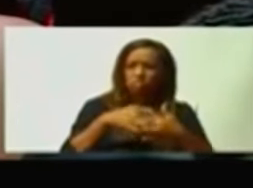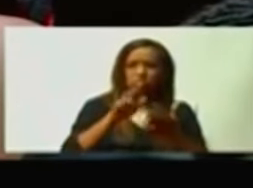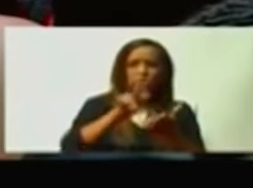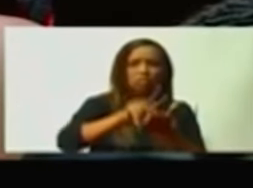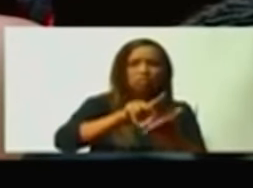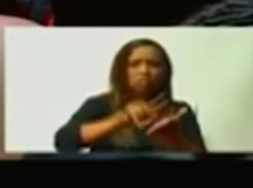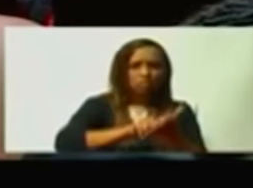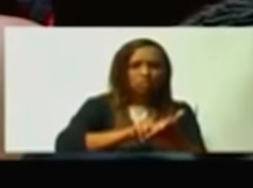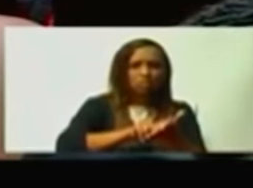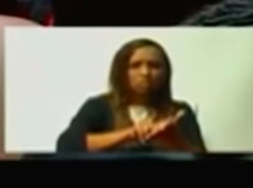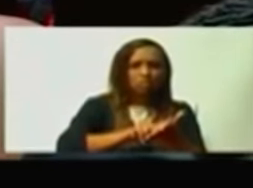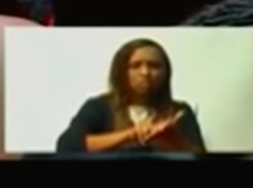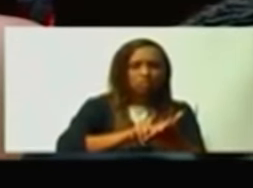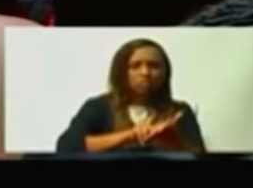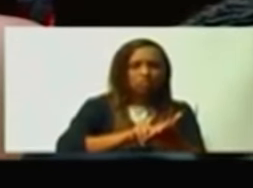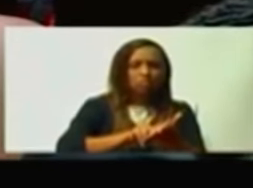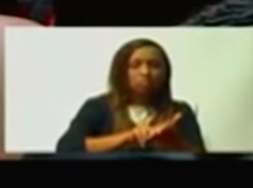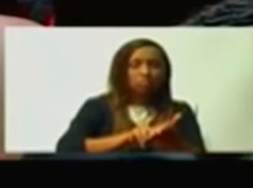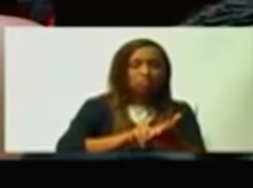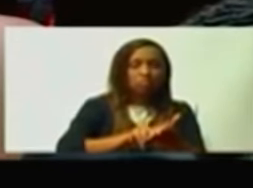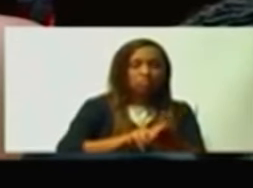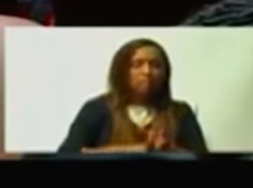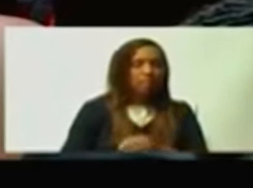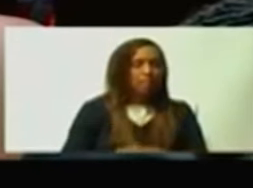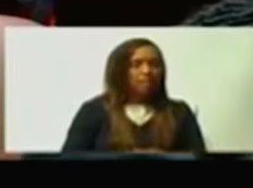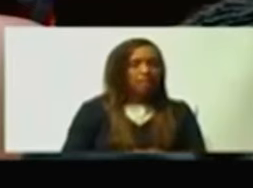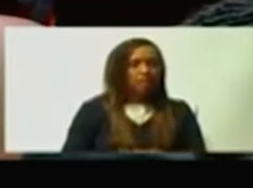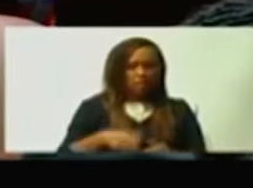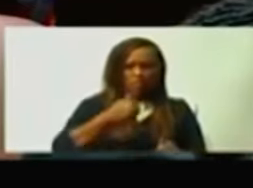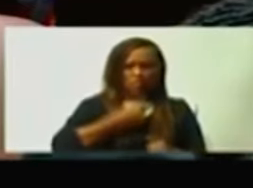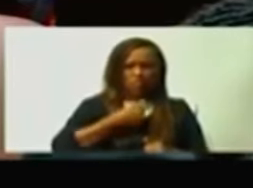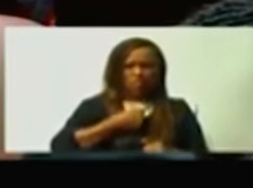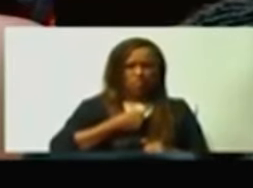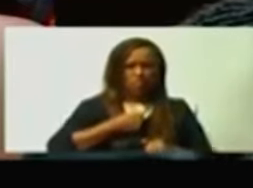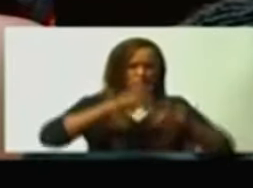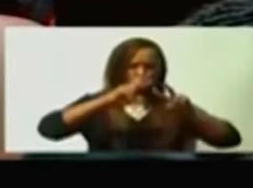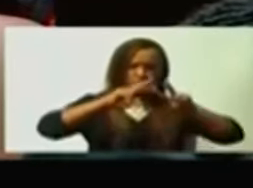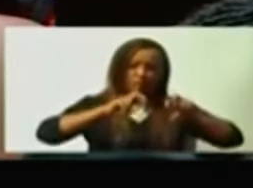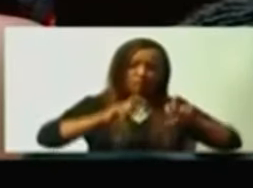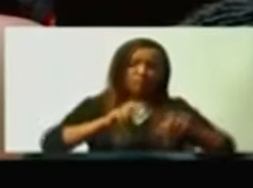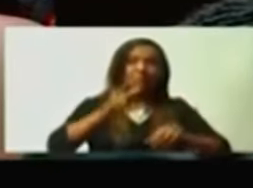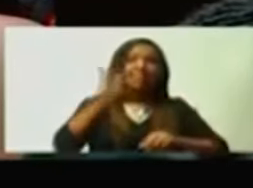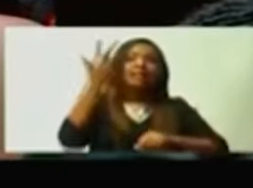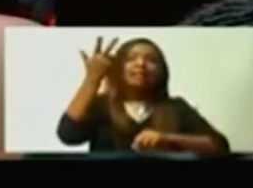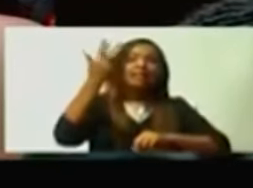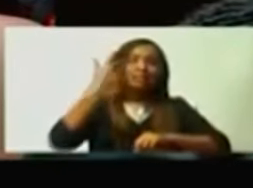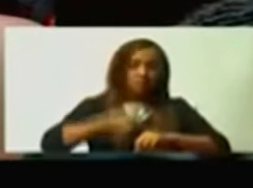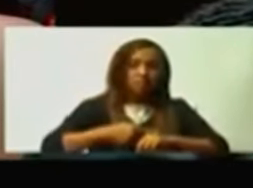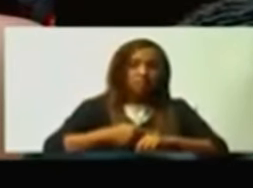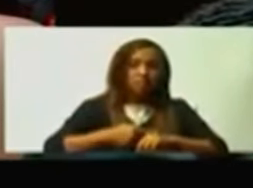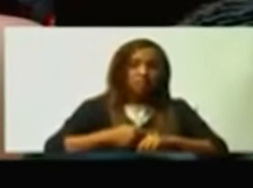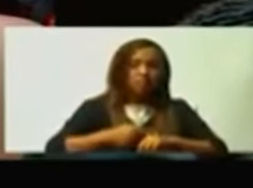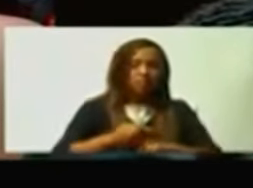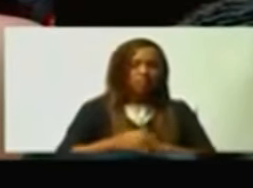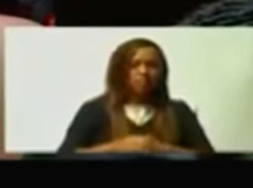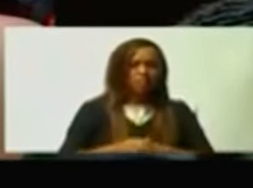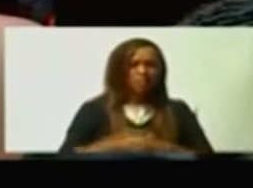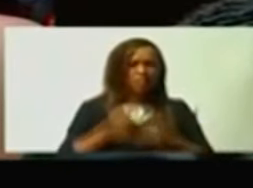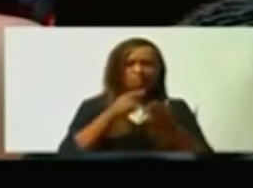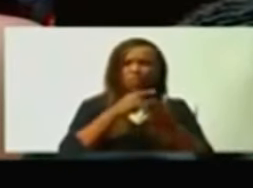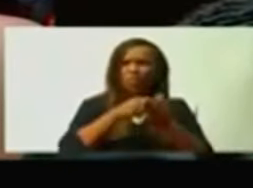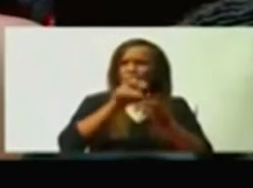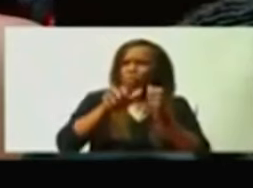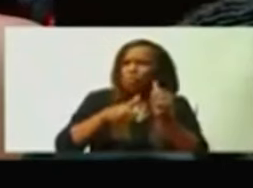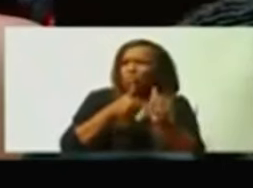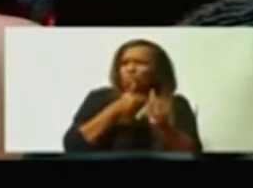de la ley. Primero, mezcla el concepto de modificación y renovación de los contratos como si se